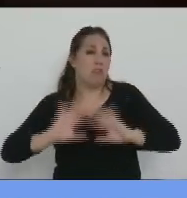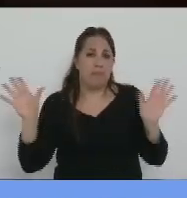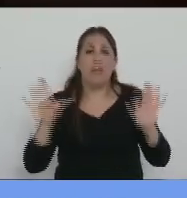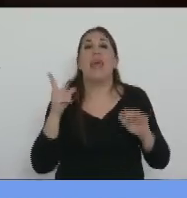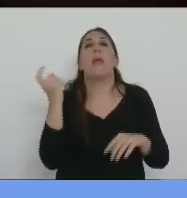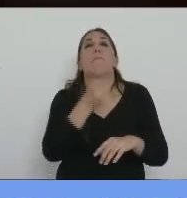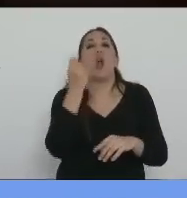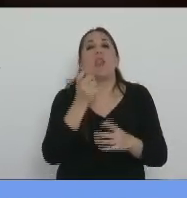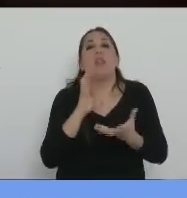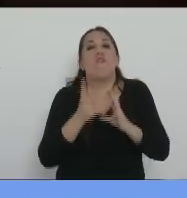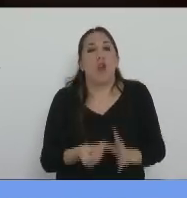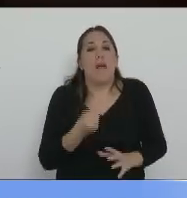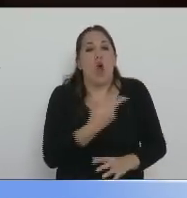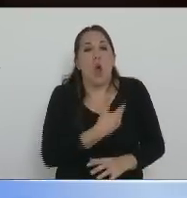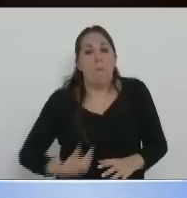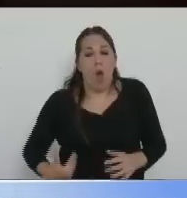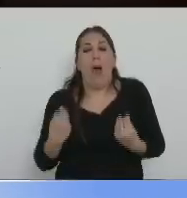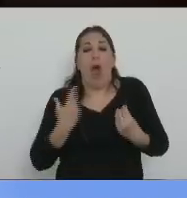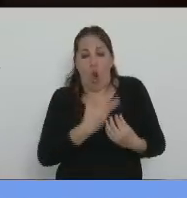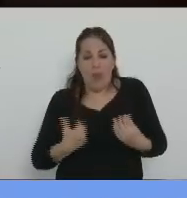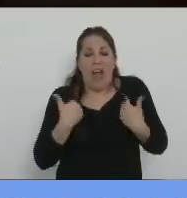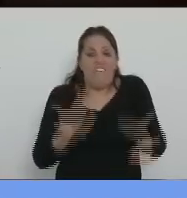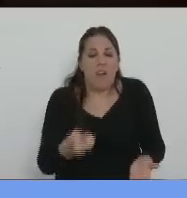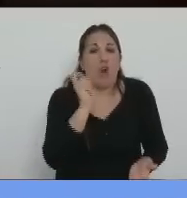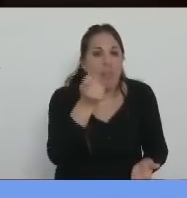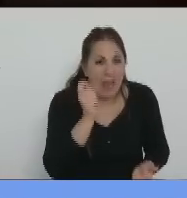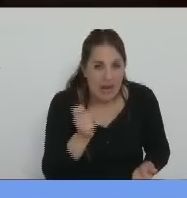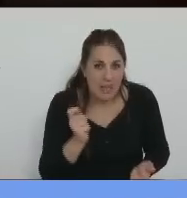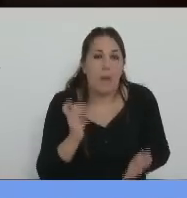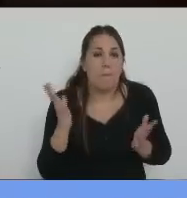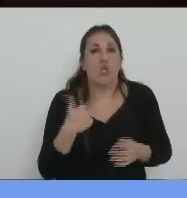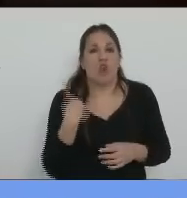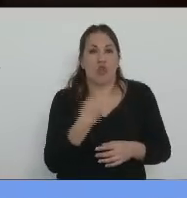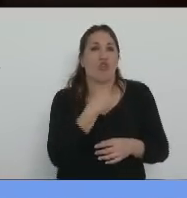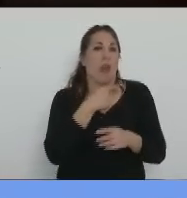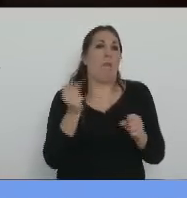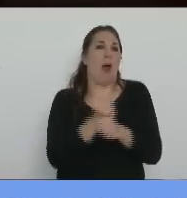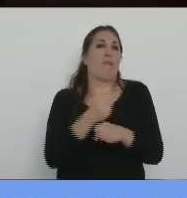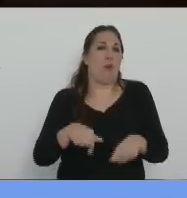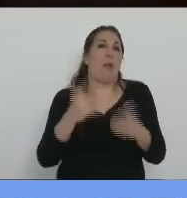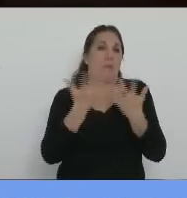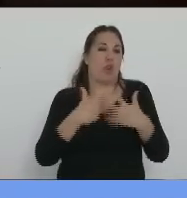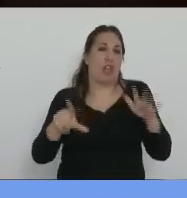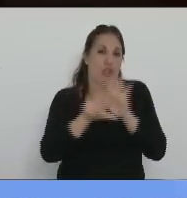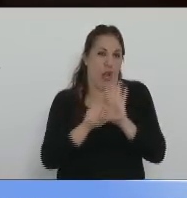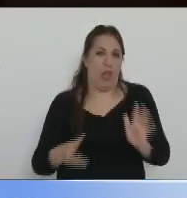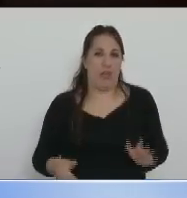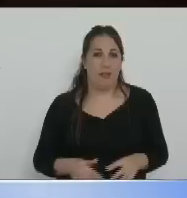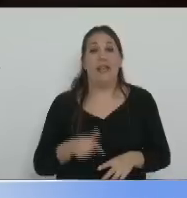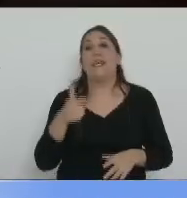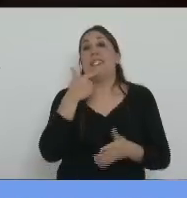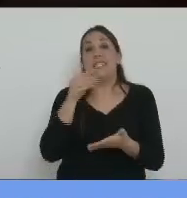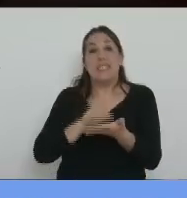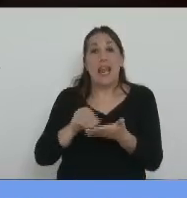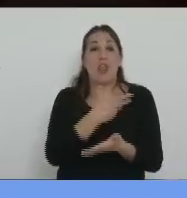se gobierna y para quién se gobierna entonces por eso queremos sancionar este proyecto de ley y al senador presidente